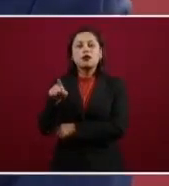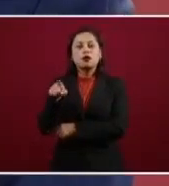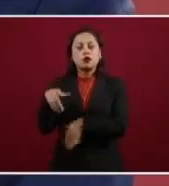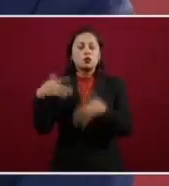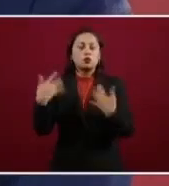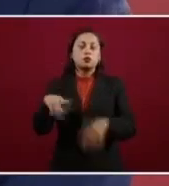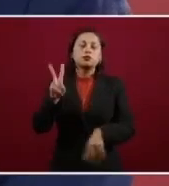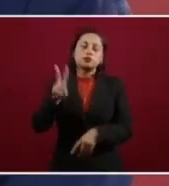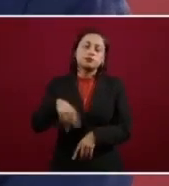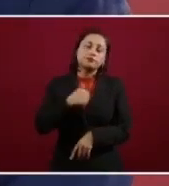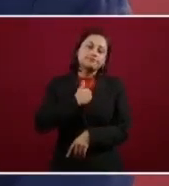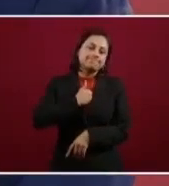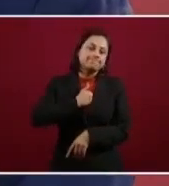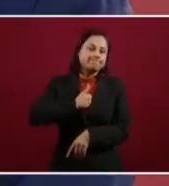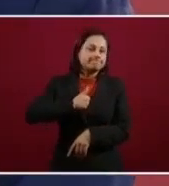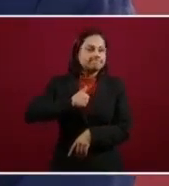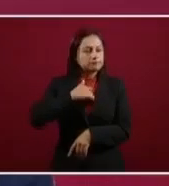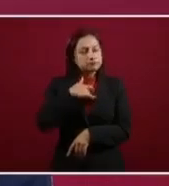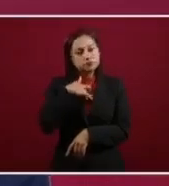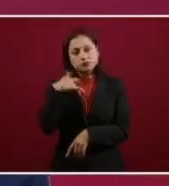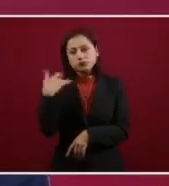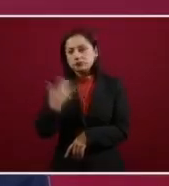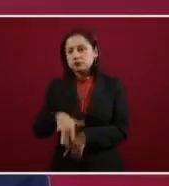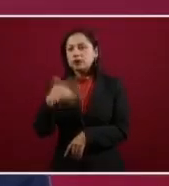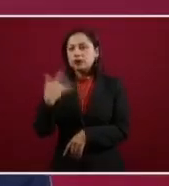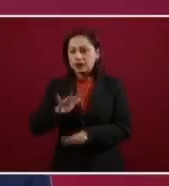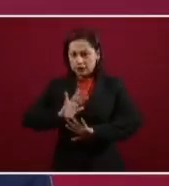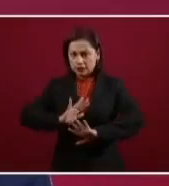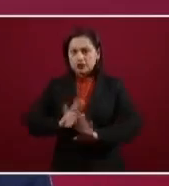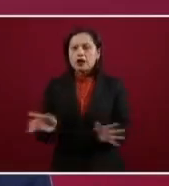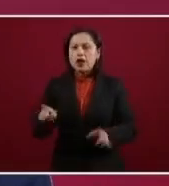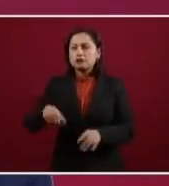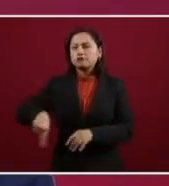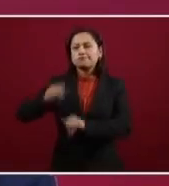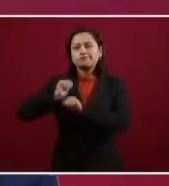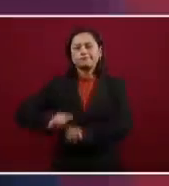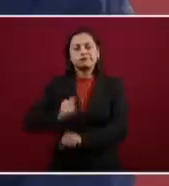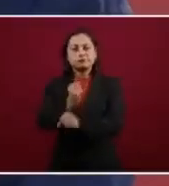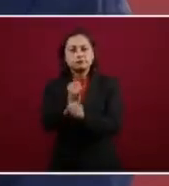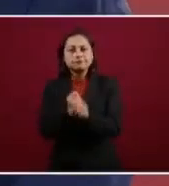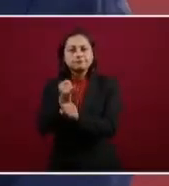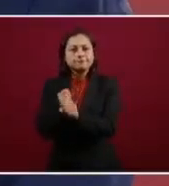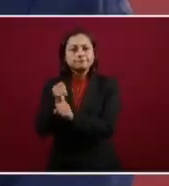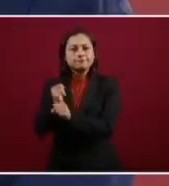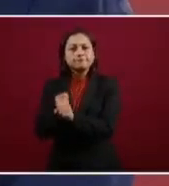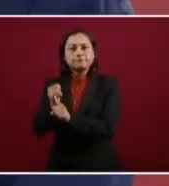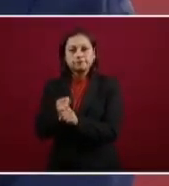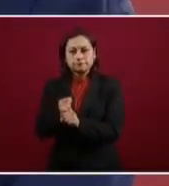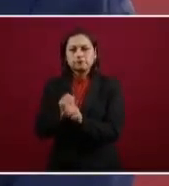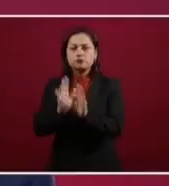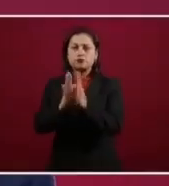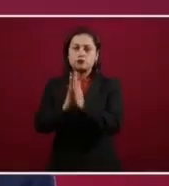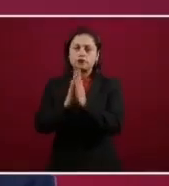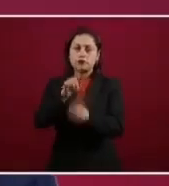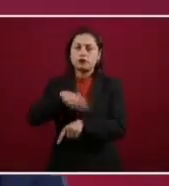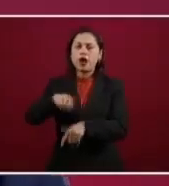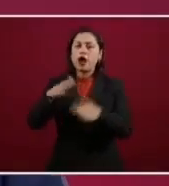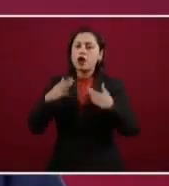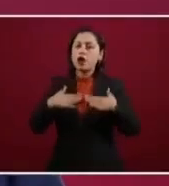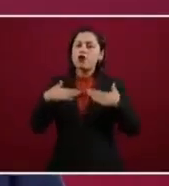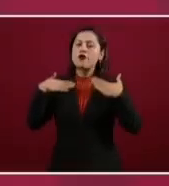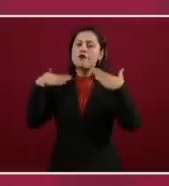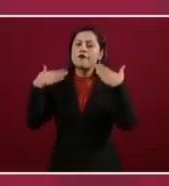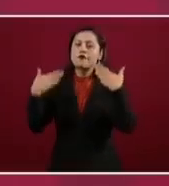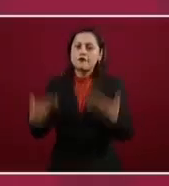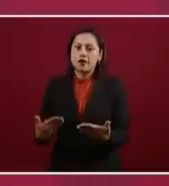si están haciendo las investigaciones y hay que tener confianza porque no